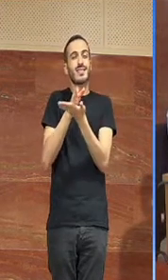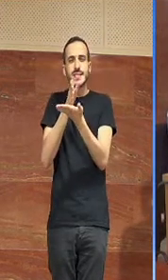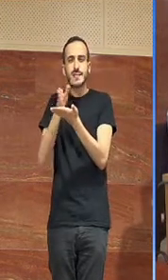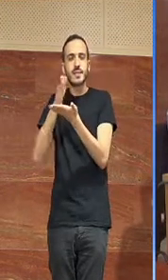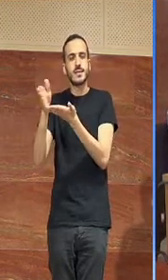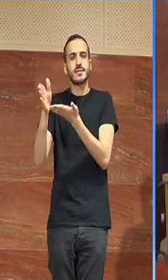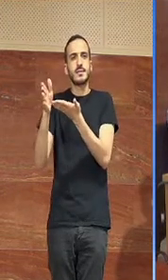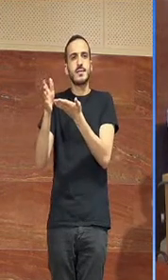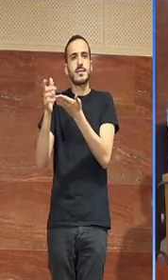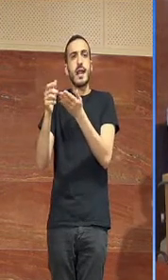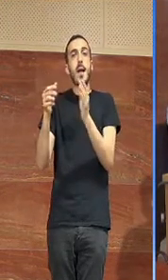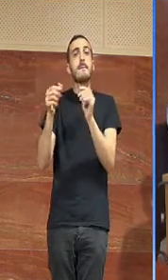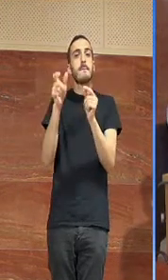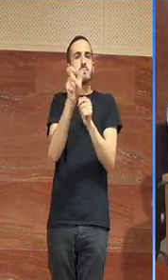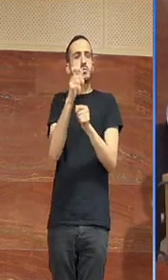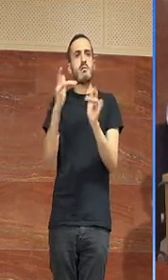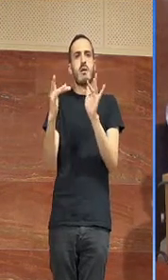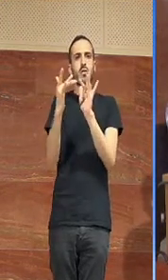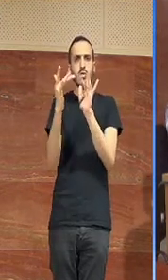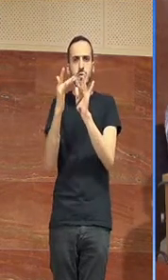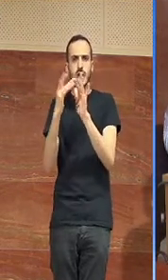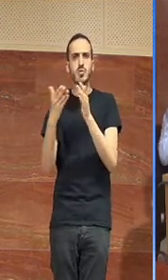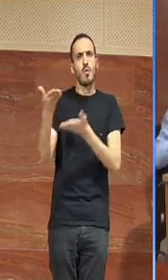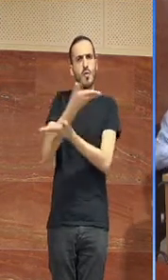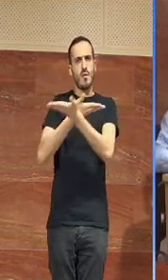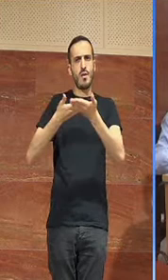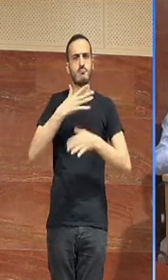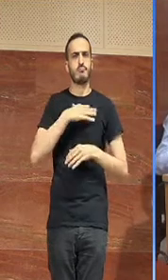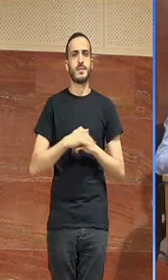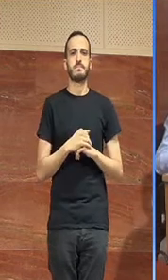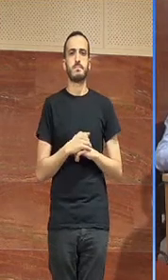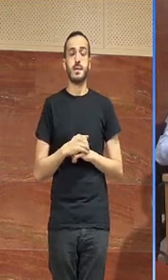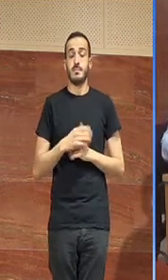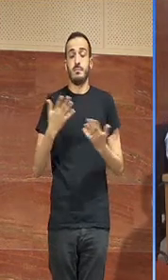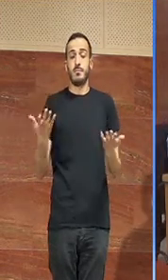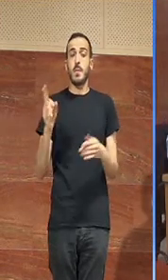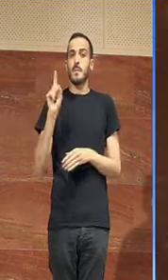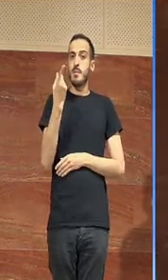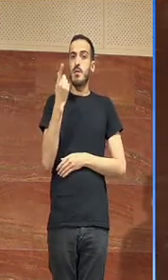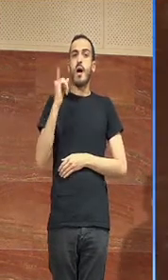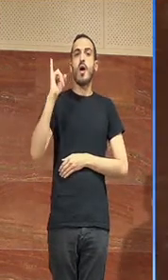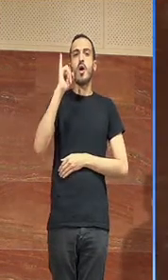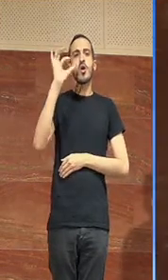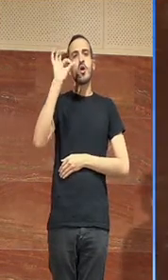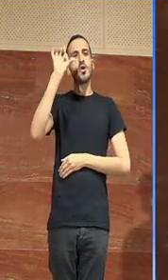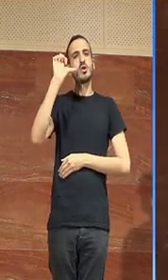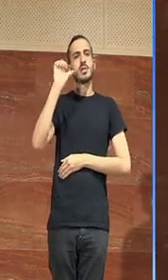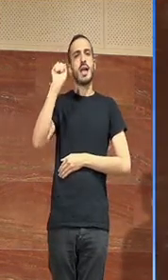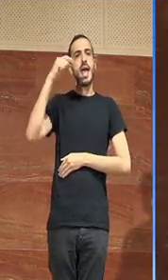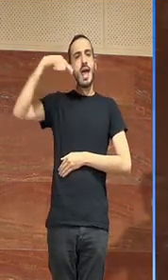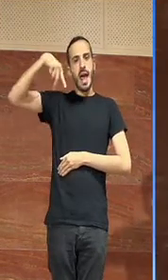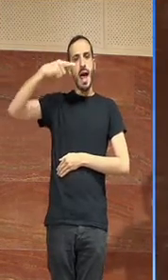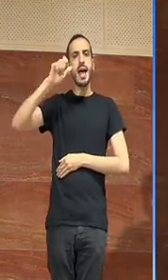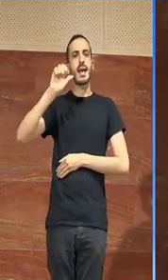las necesidades de los ciudadanos. Por ello, contamos en primer lugar con Miguel Ángel Mira, también arquitecto de la